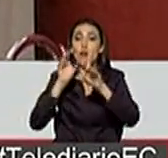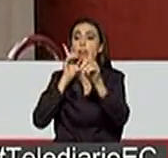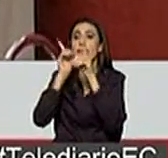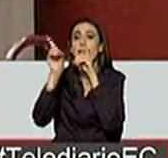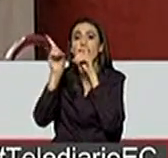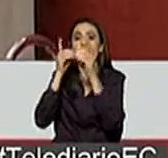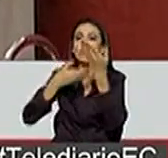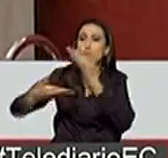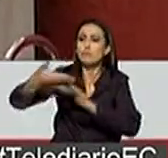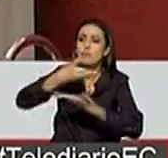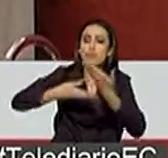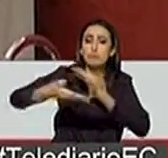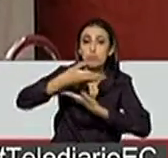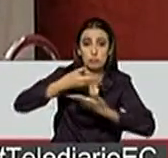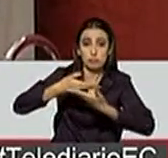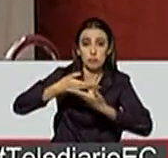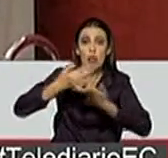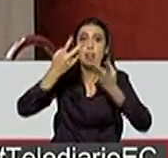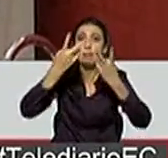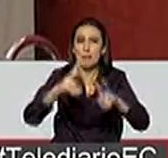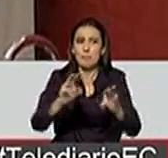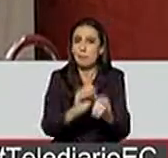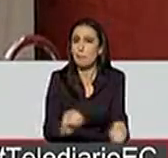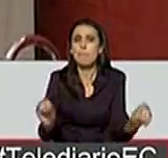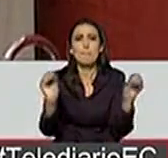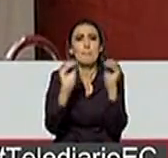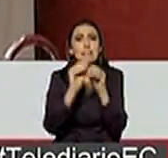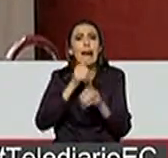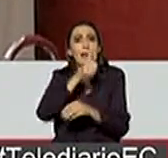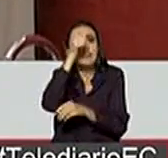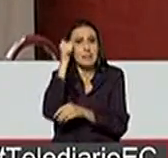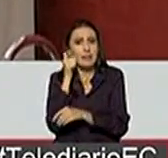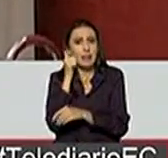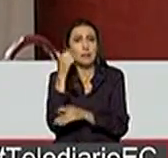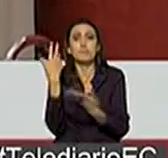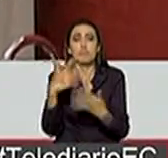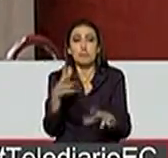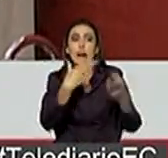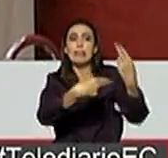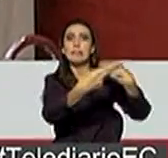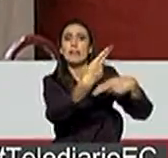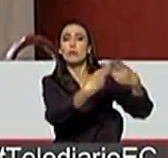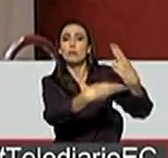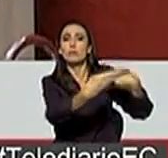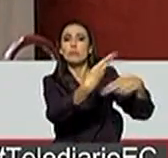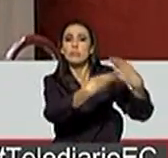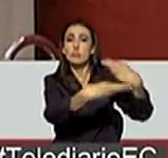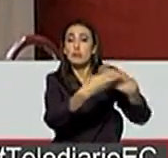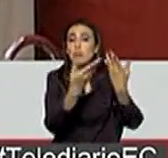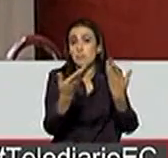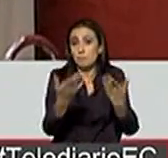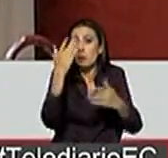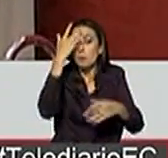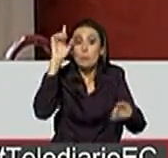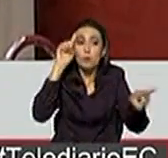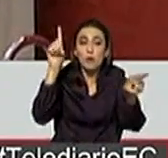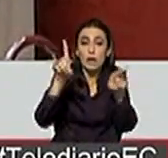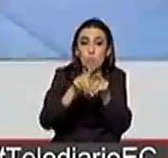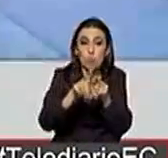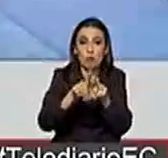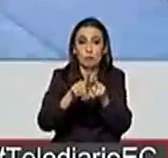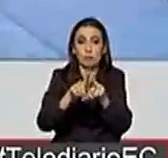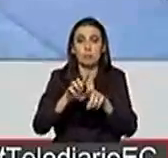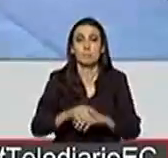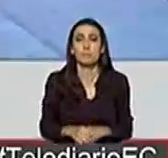el intercambio de ideas lo que sucedió ayer fue mucho más que eso fue una negociación en sí porque llegamos a un acuerdo al final